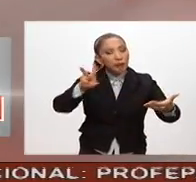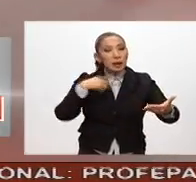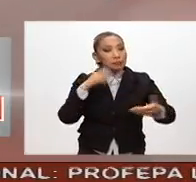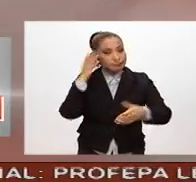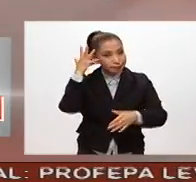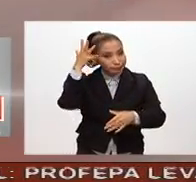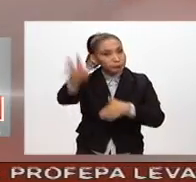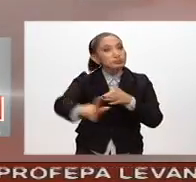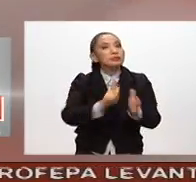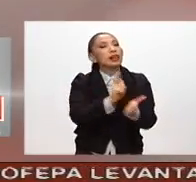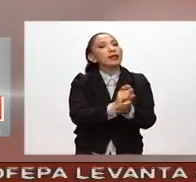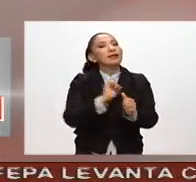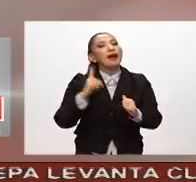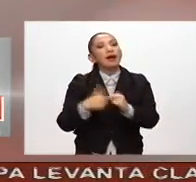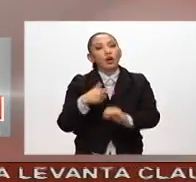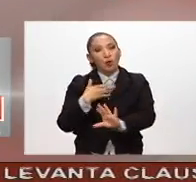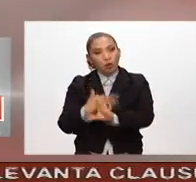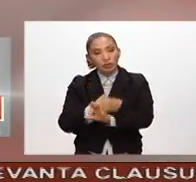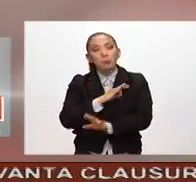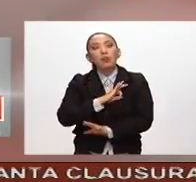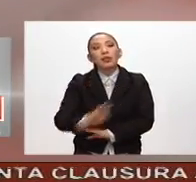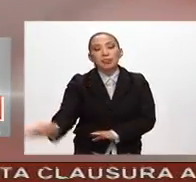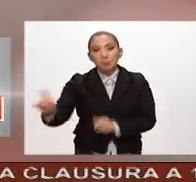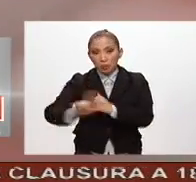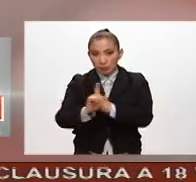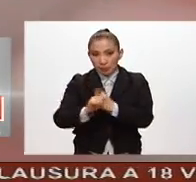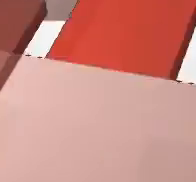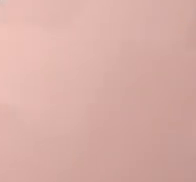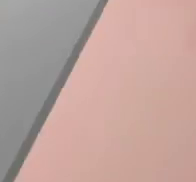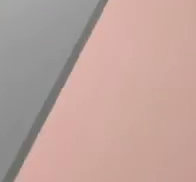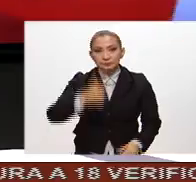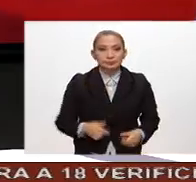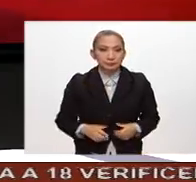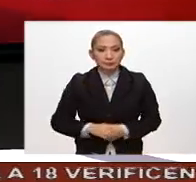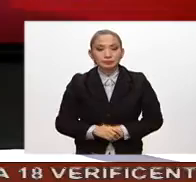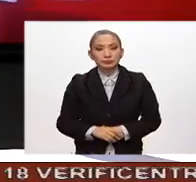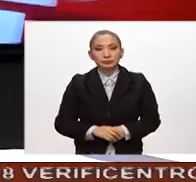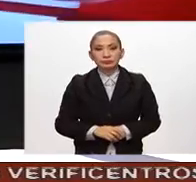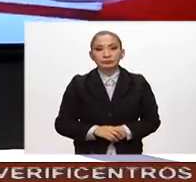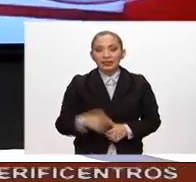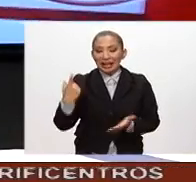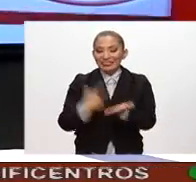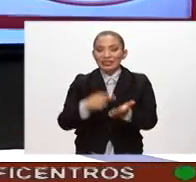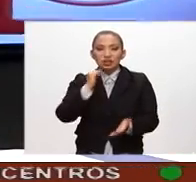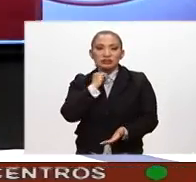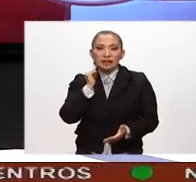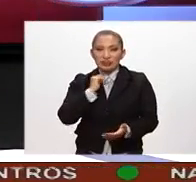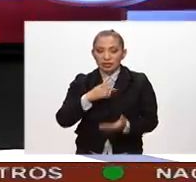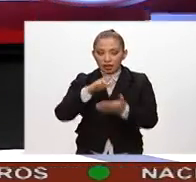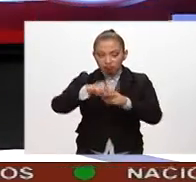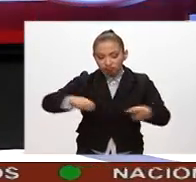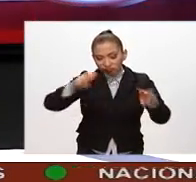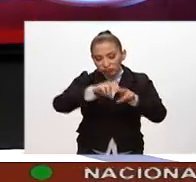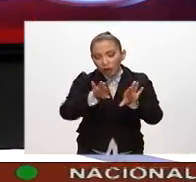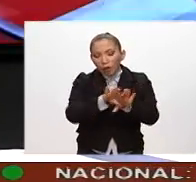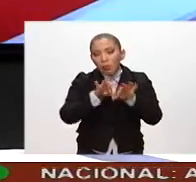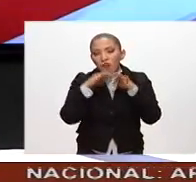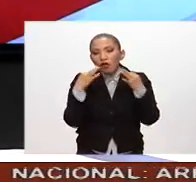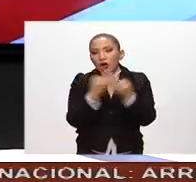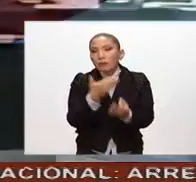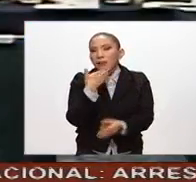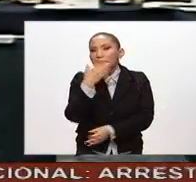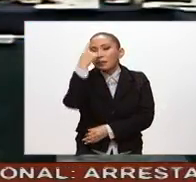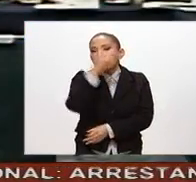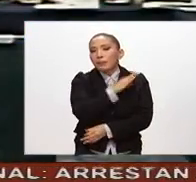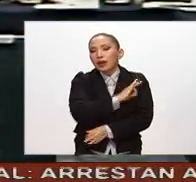de consecuencias jurídicas. Pueden constituir incluso delito fiscal. En el Senado se van a analizar los mecanismos idóneos